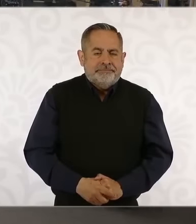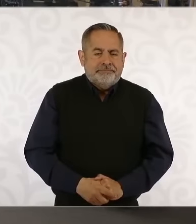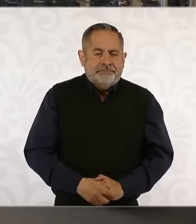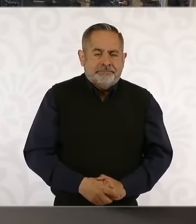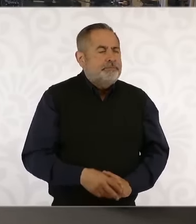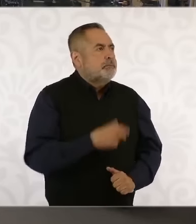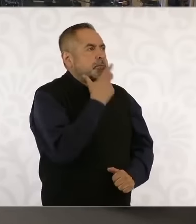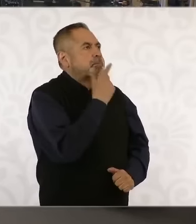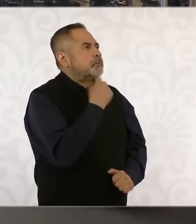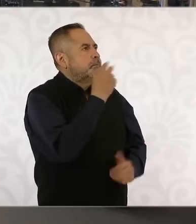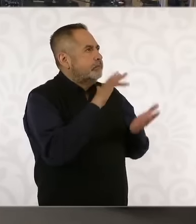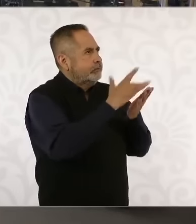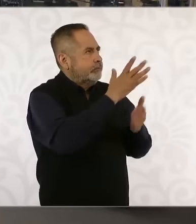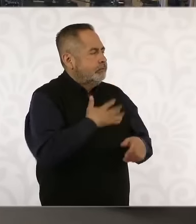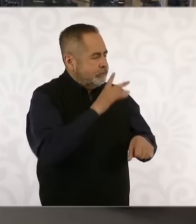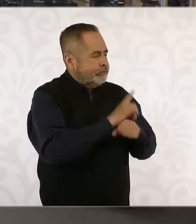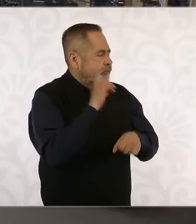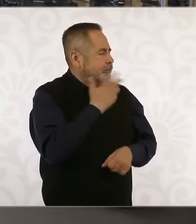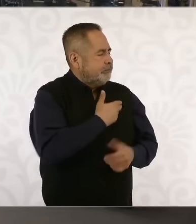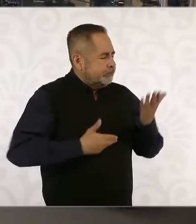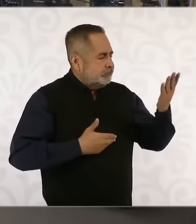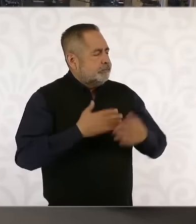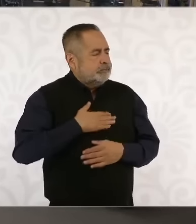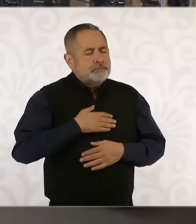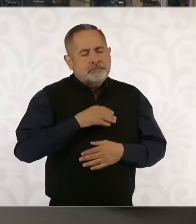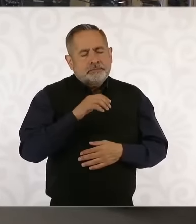Gracias. Buenos días, Presidenta. Arturo Pavón, de Efecto Colateral.